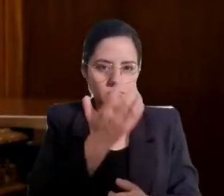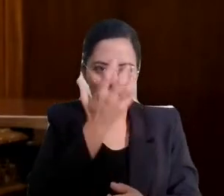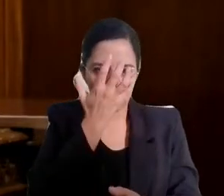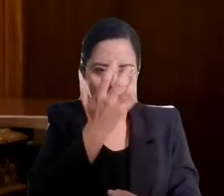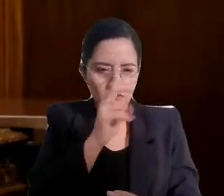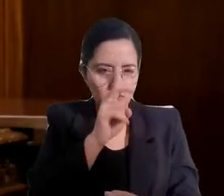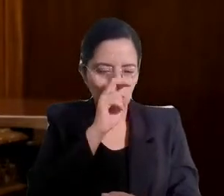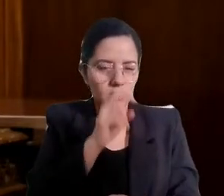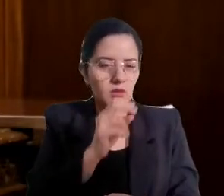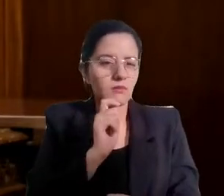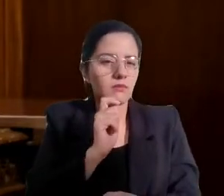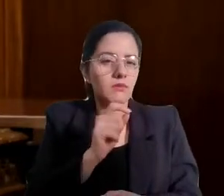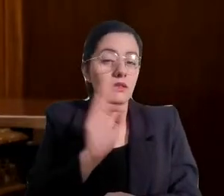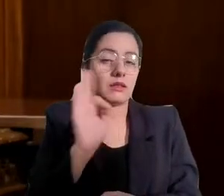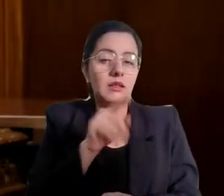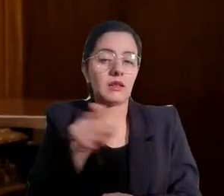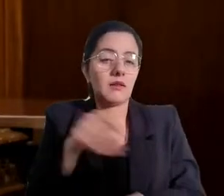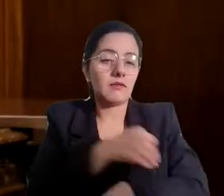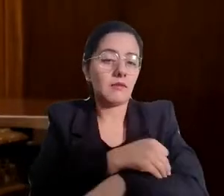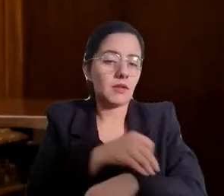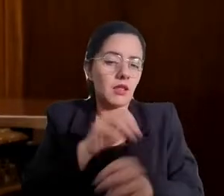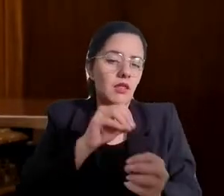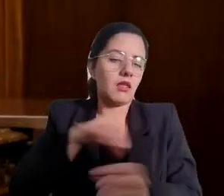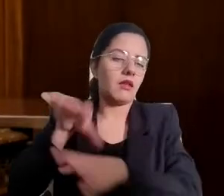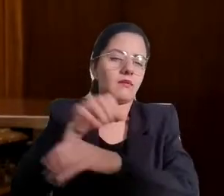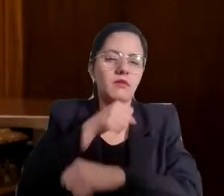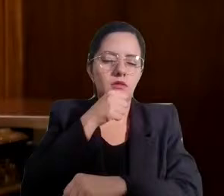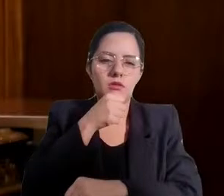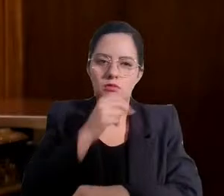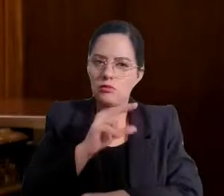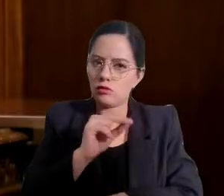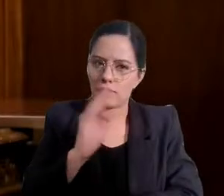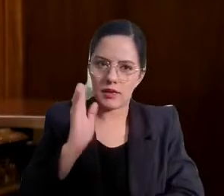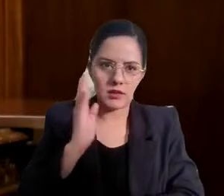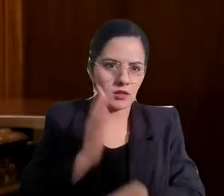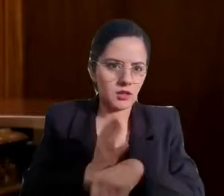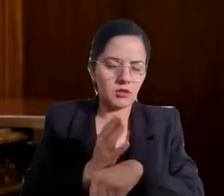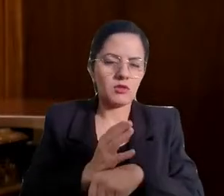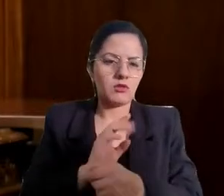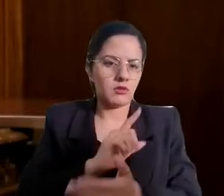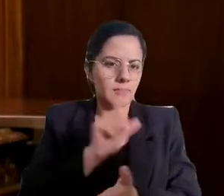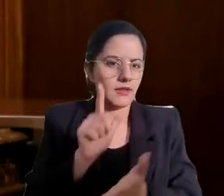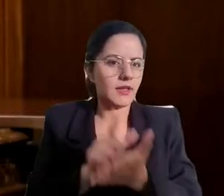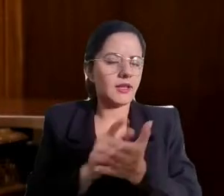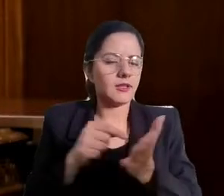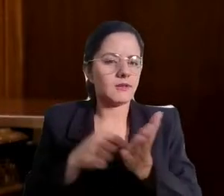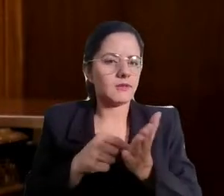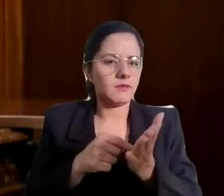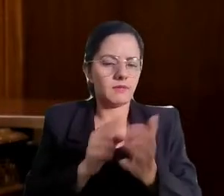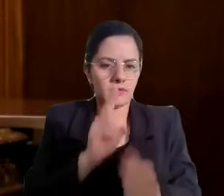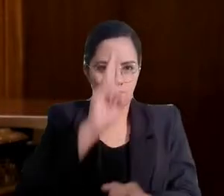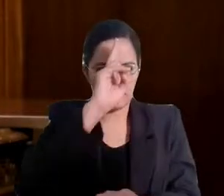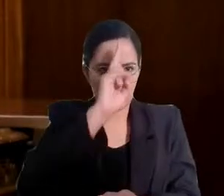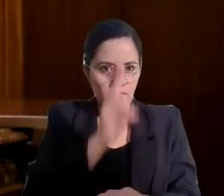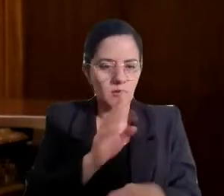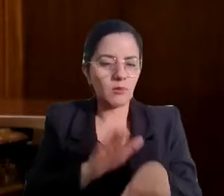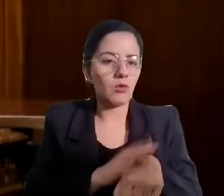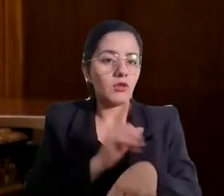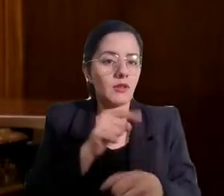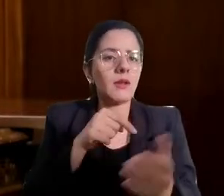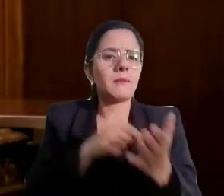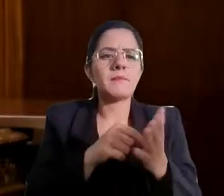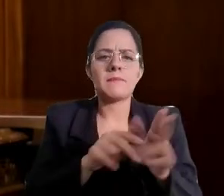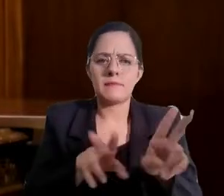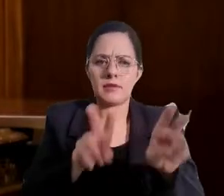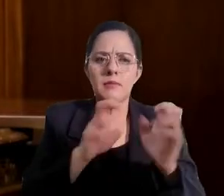con discapacidad y adultas mayores, reconociendo que se contempla no solo a nivel